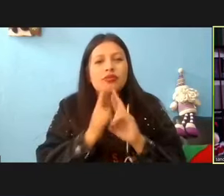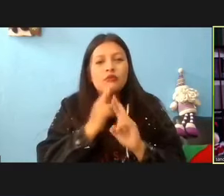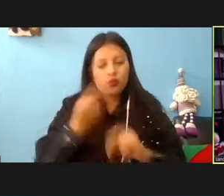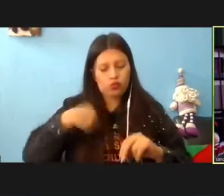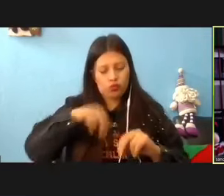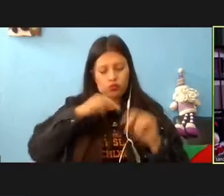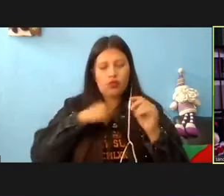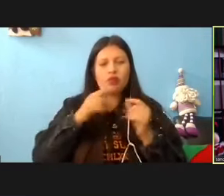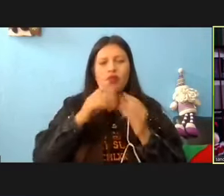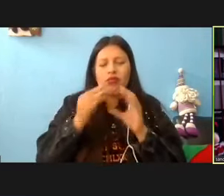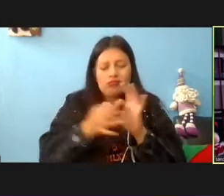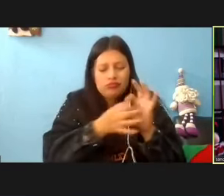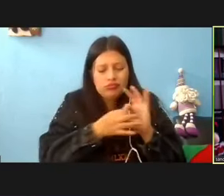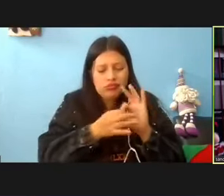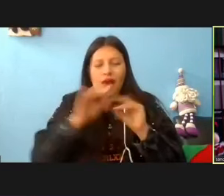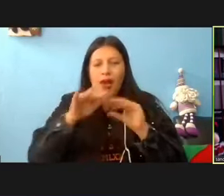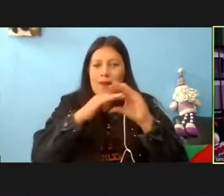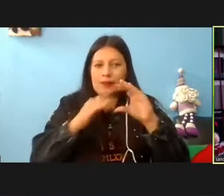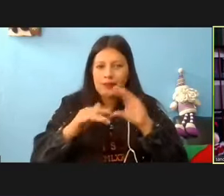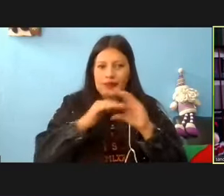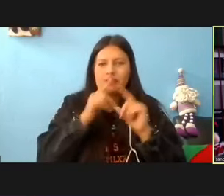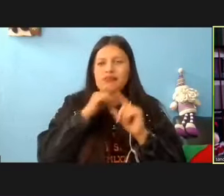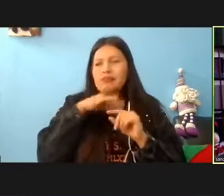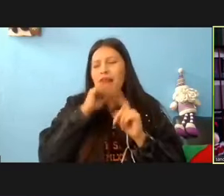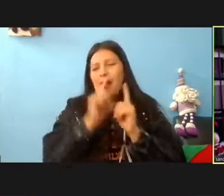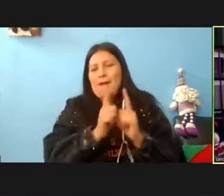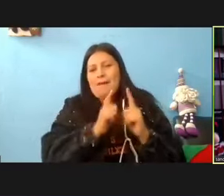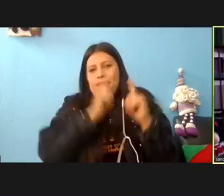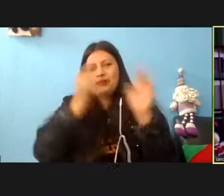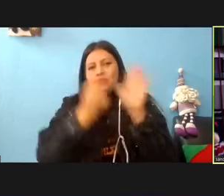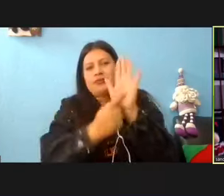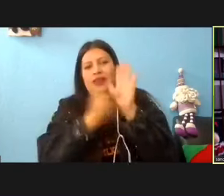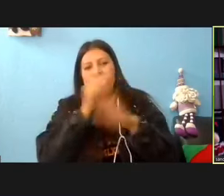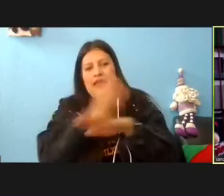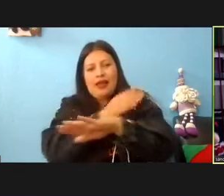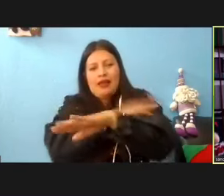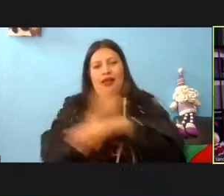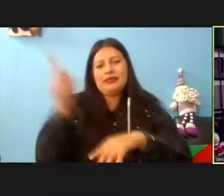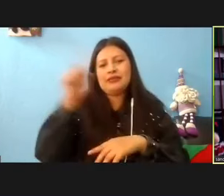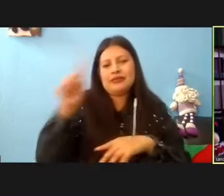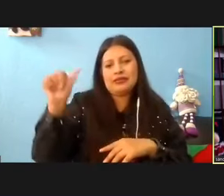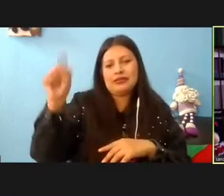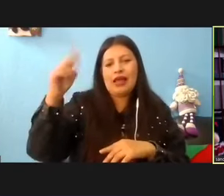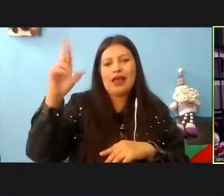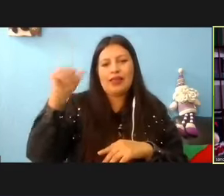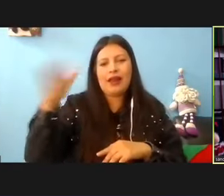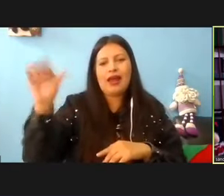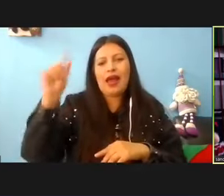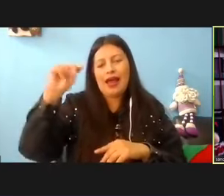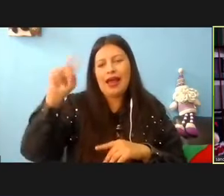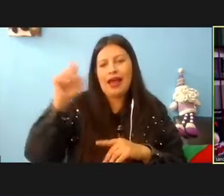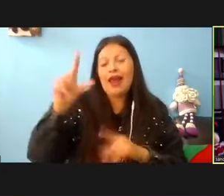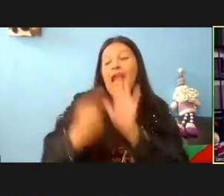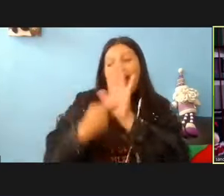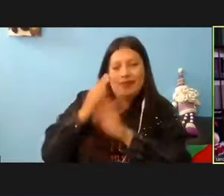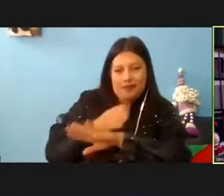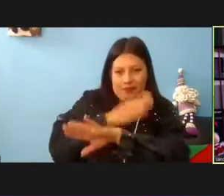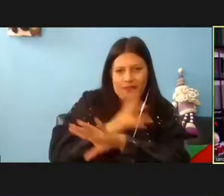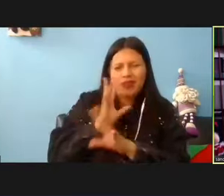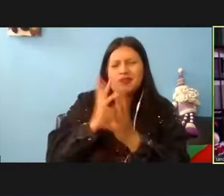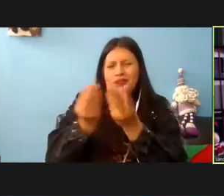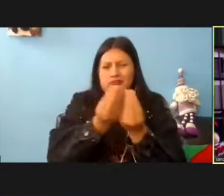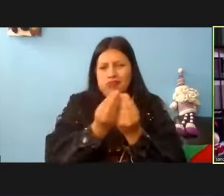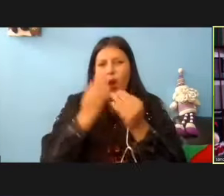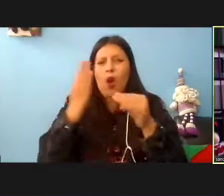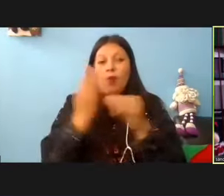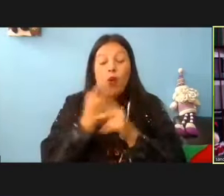con el ambiente que muy ampliamente nos expuso Sandra Ángel de Proterra. Entonces creo que ahí hay como un conjunto de problemas